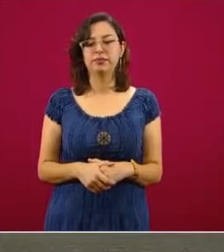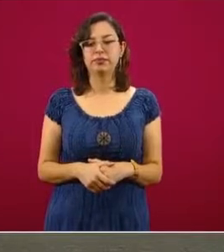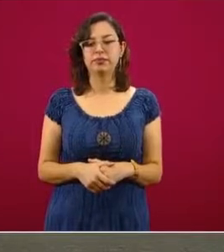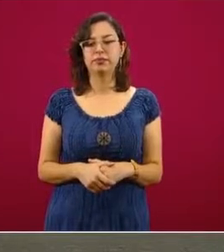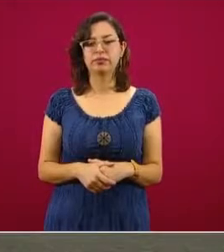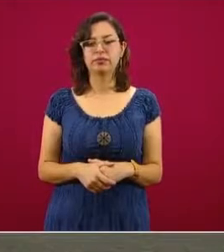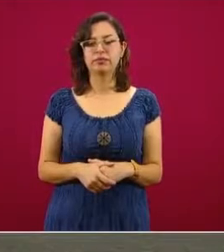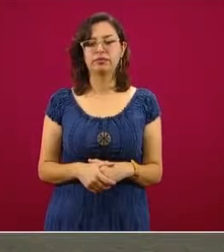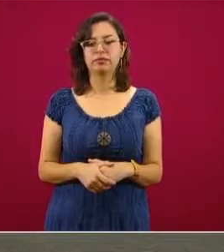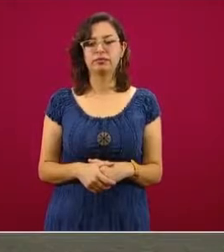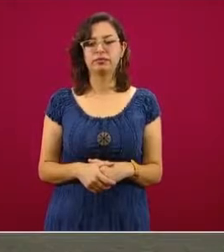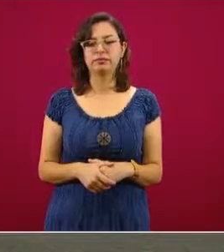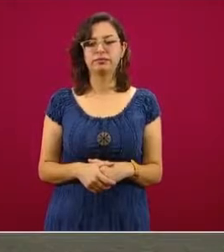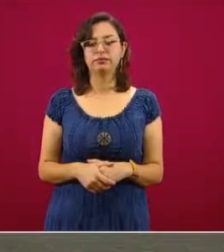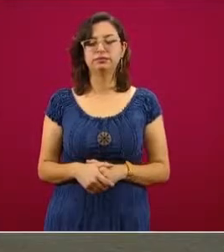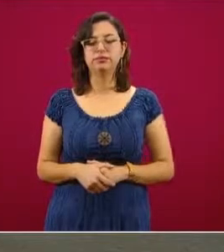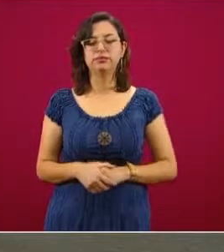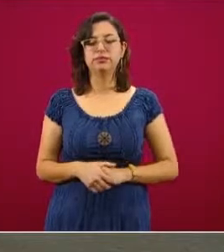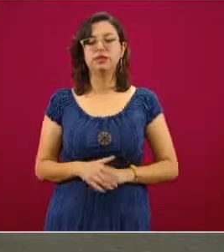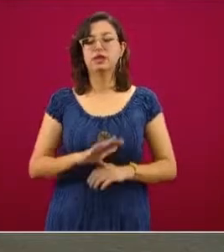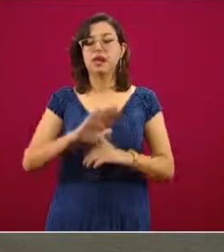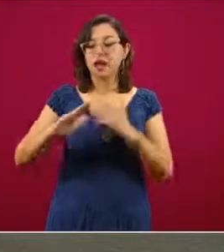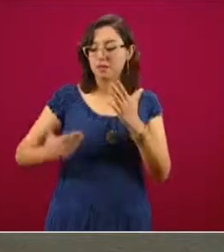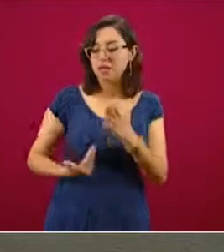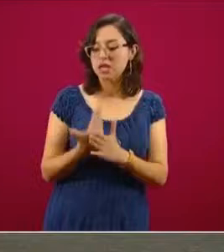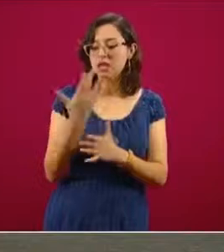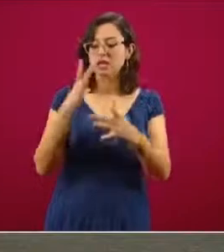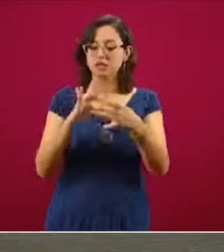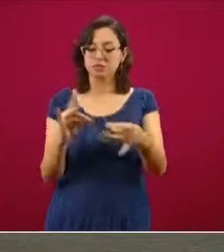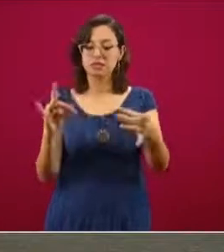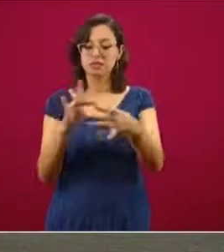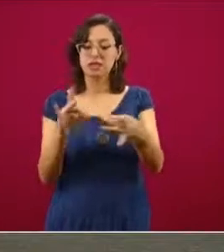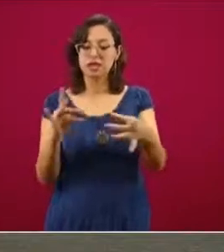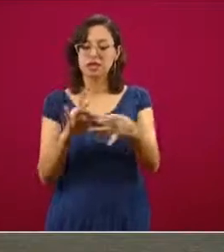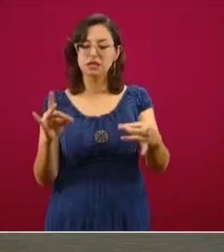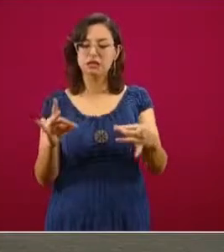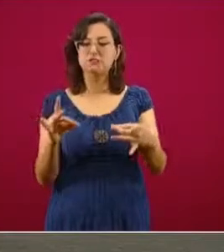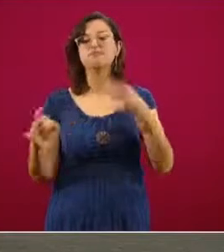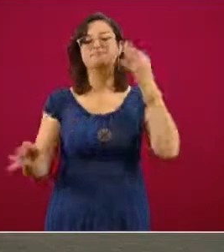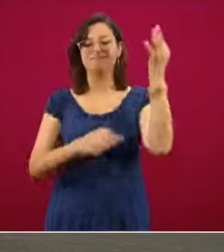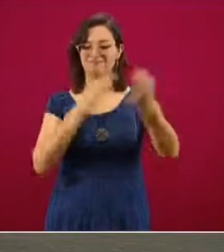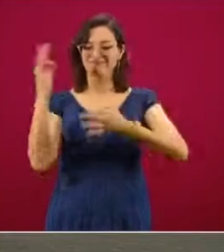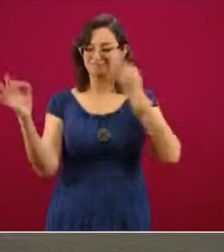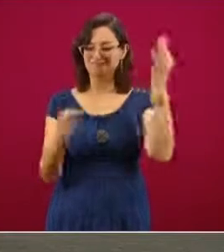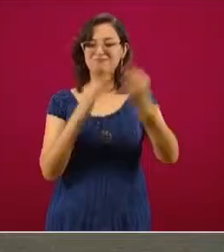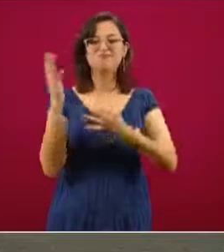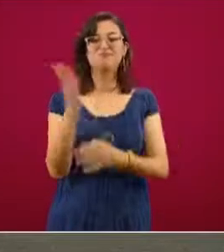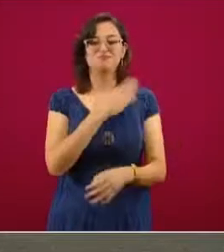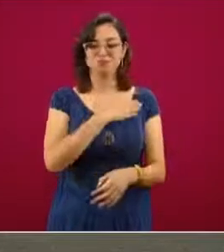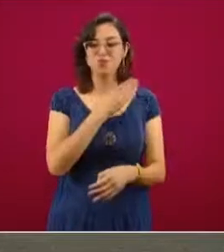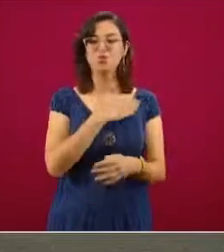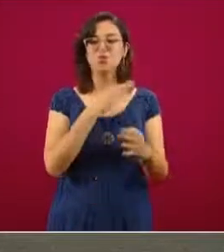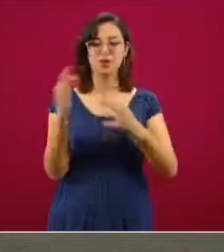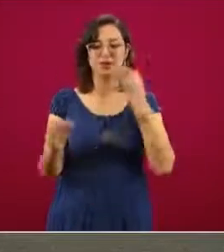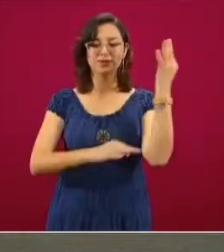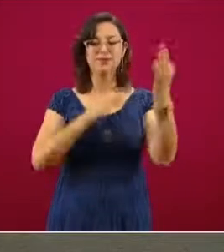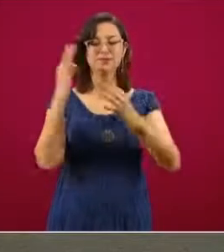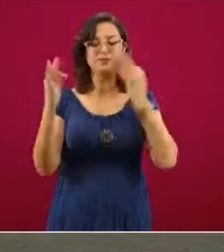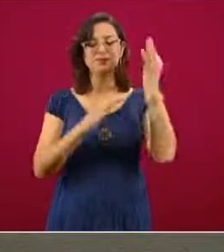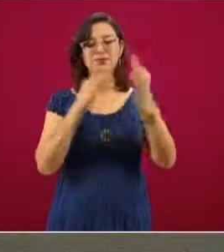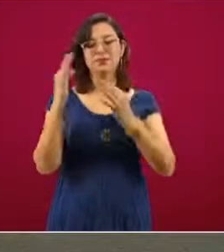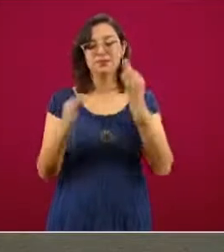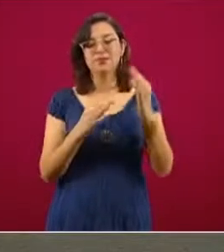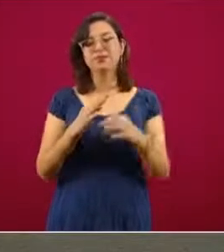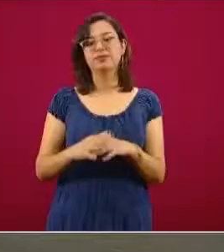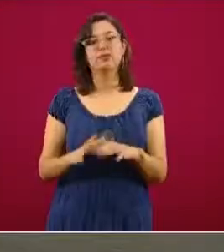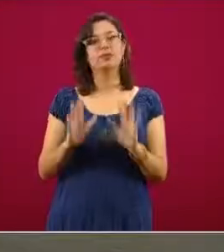En la mañana lo que decíamos, quiero retomar sobre su atención, es una muy buena noticia de la que hemos estado hablando